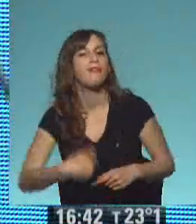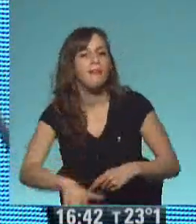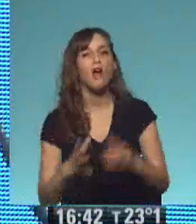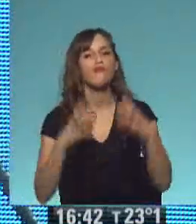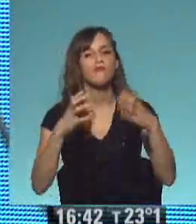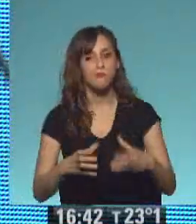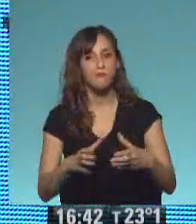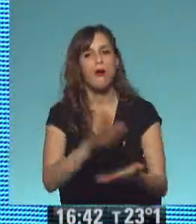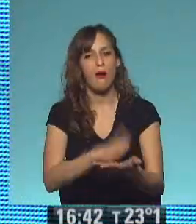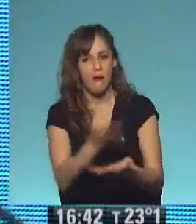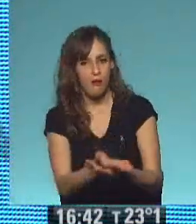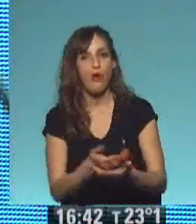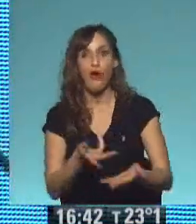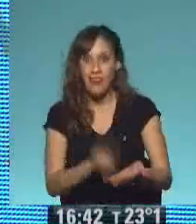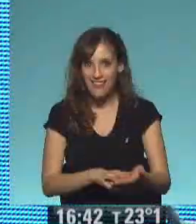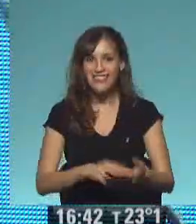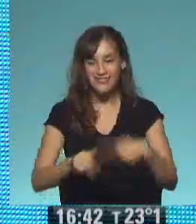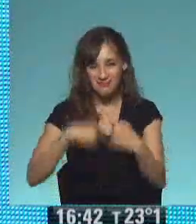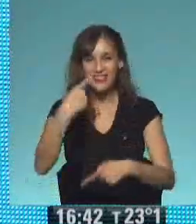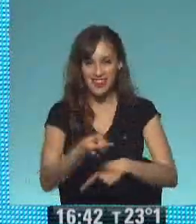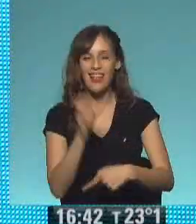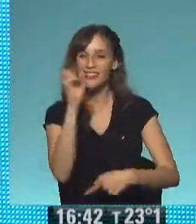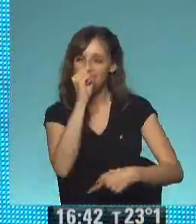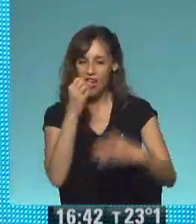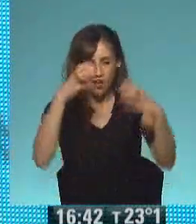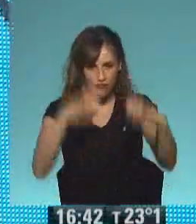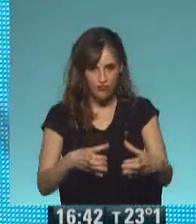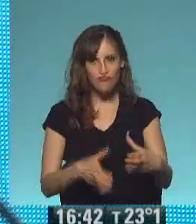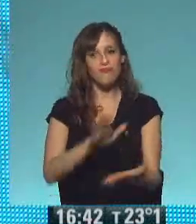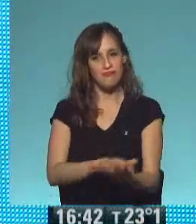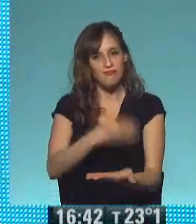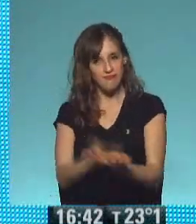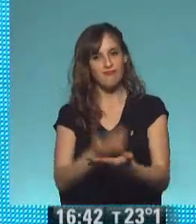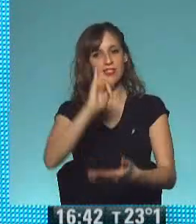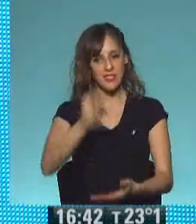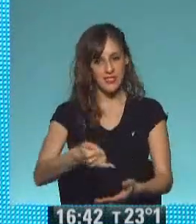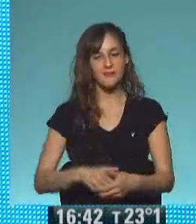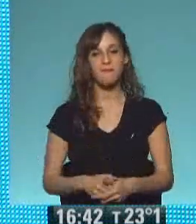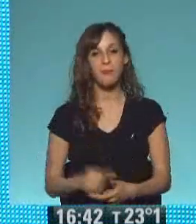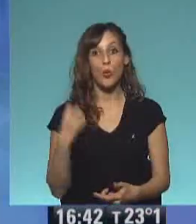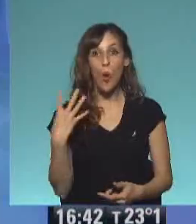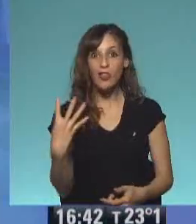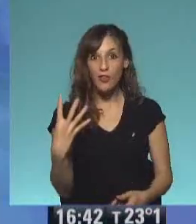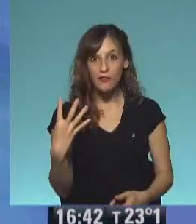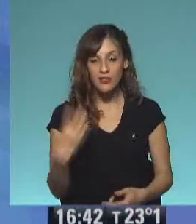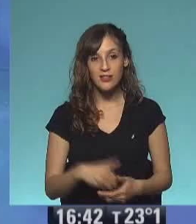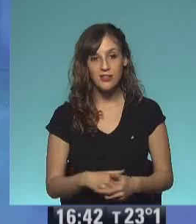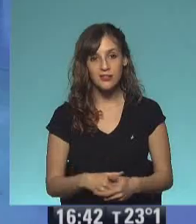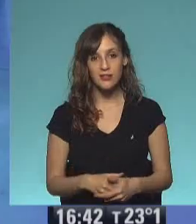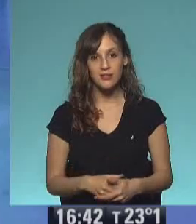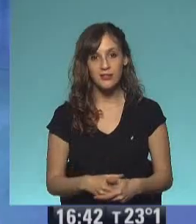la última 4a mañana break al avanzado y bien para